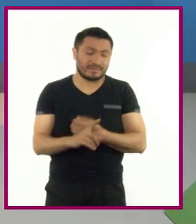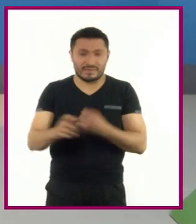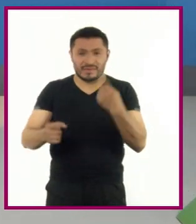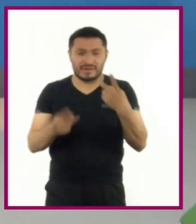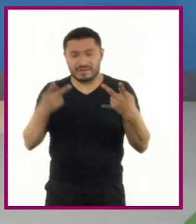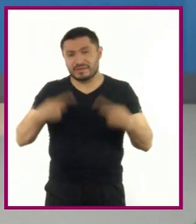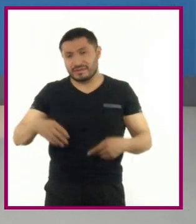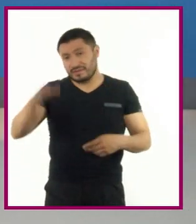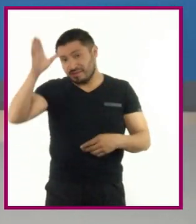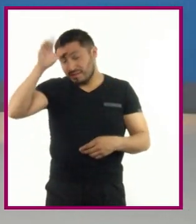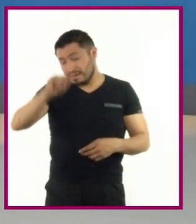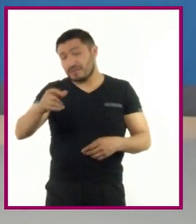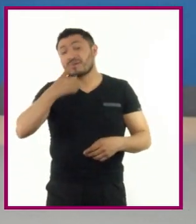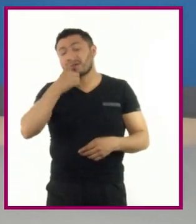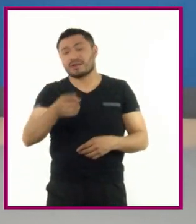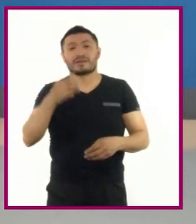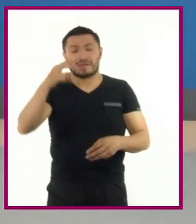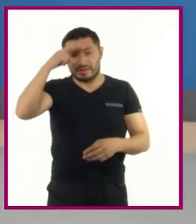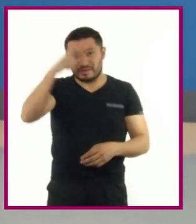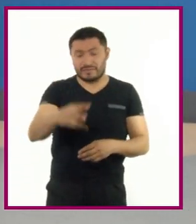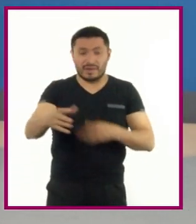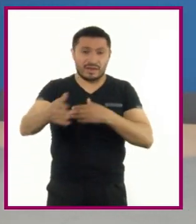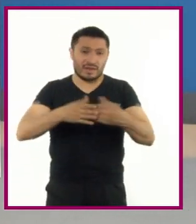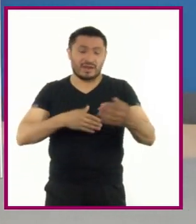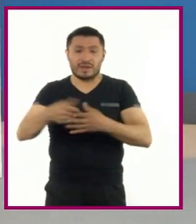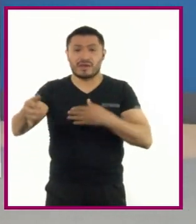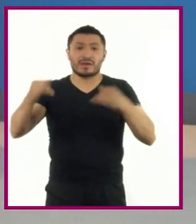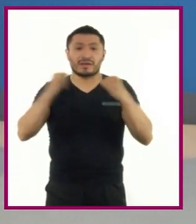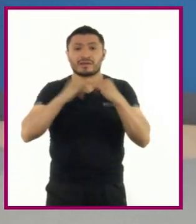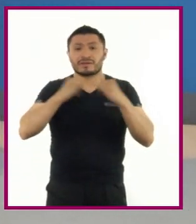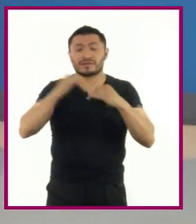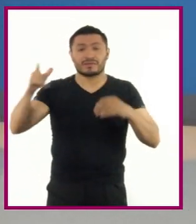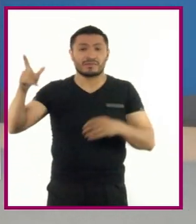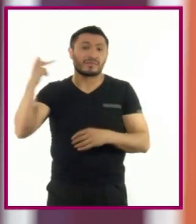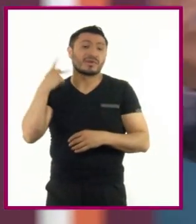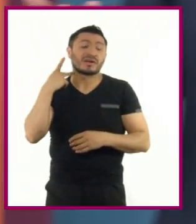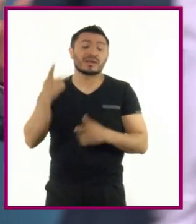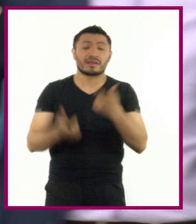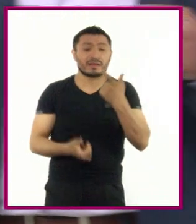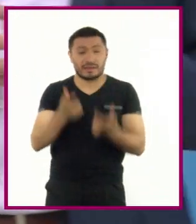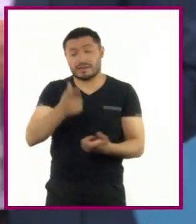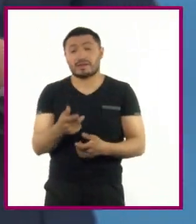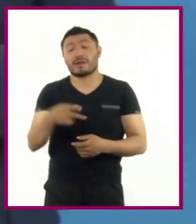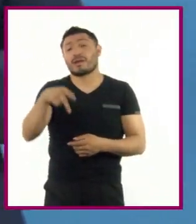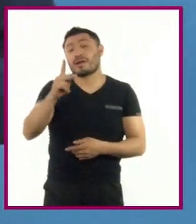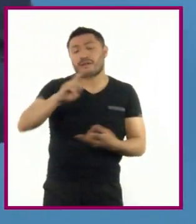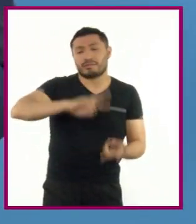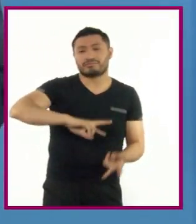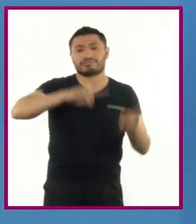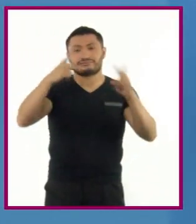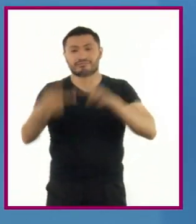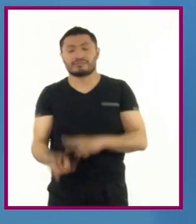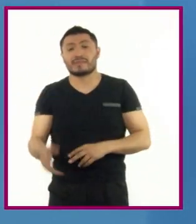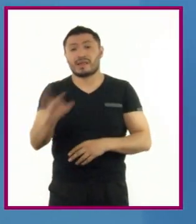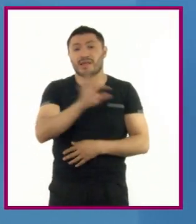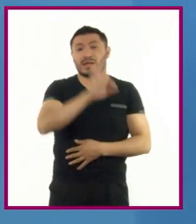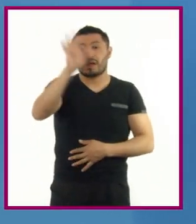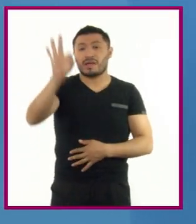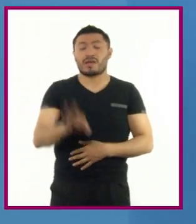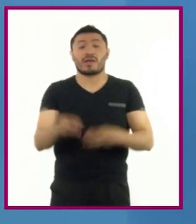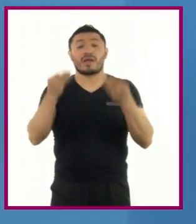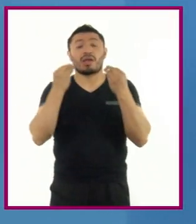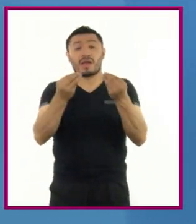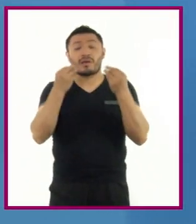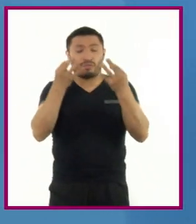economía globalizada modernizaría sus instituciones políticas y económicas. En contraste, un porcentaje importante